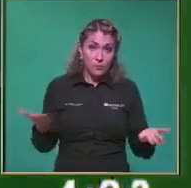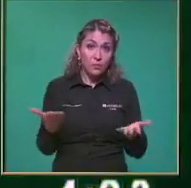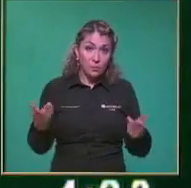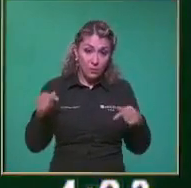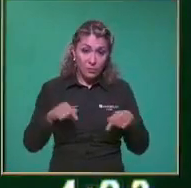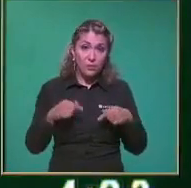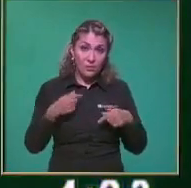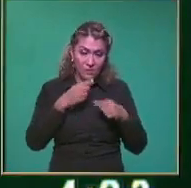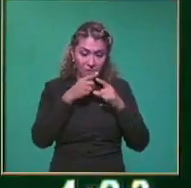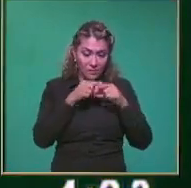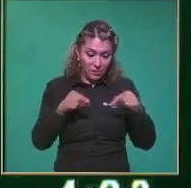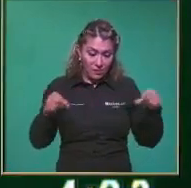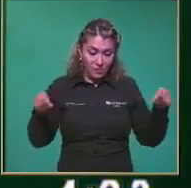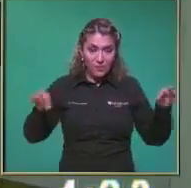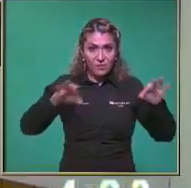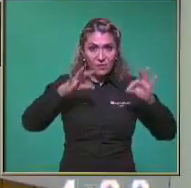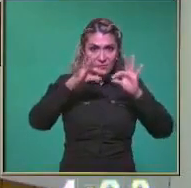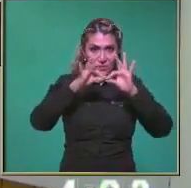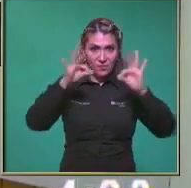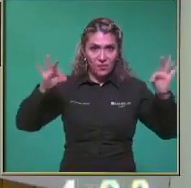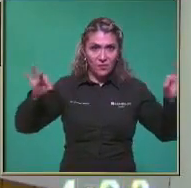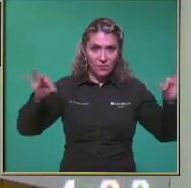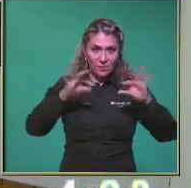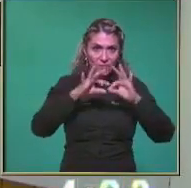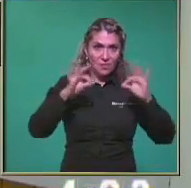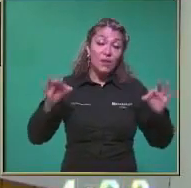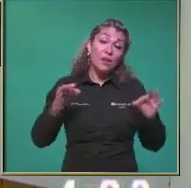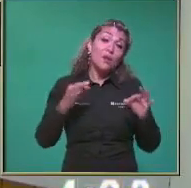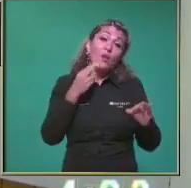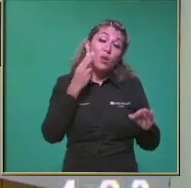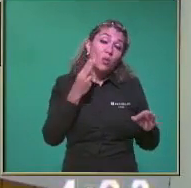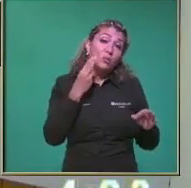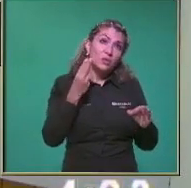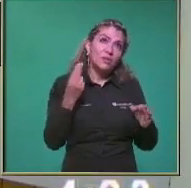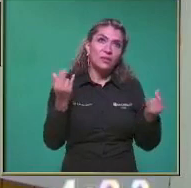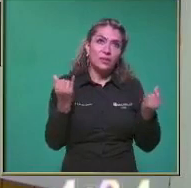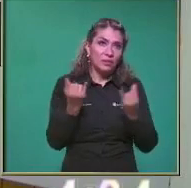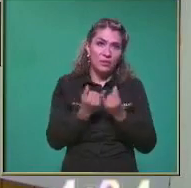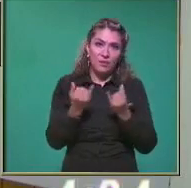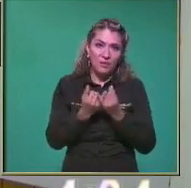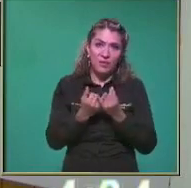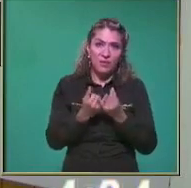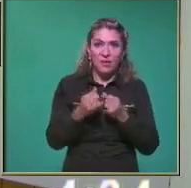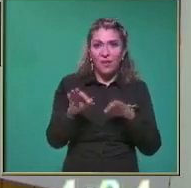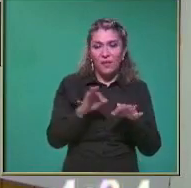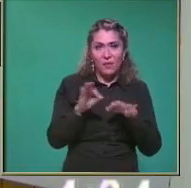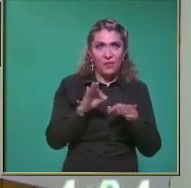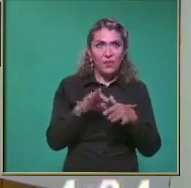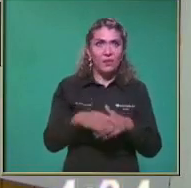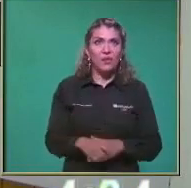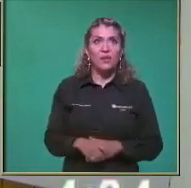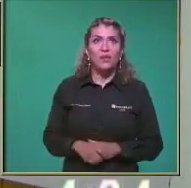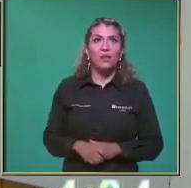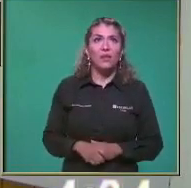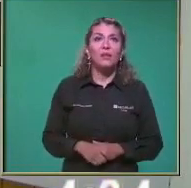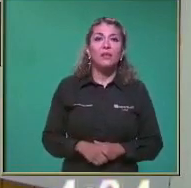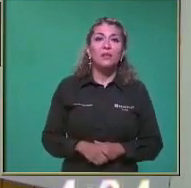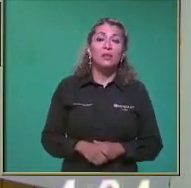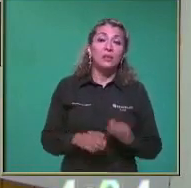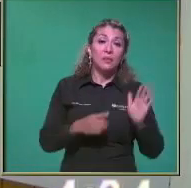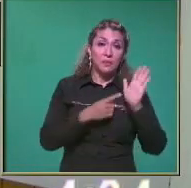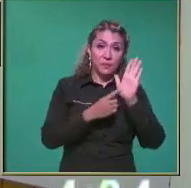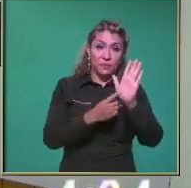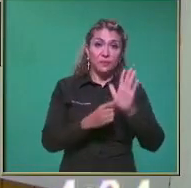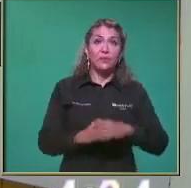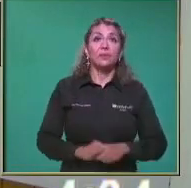Bueno, pues resulta que estos listones me van a servir para precisamente, pues,